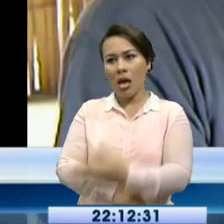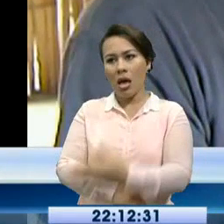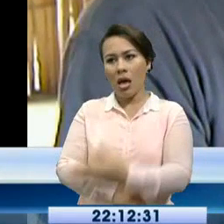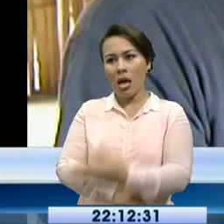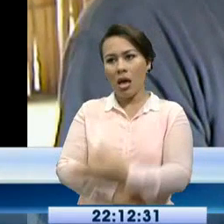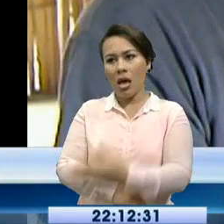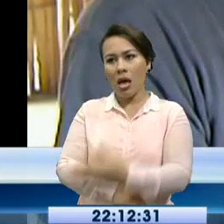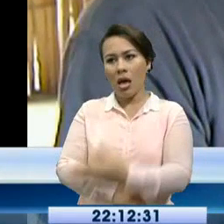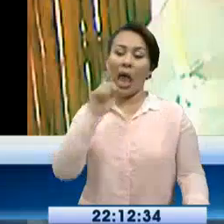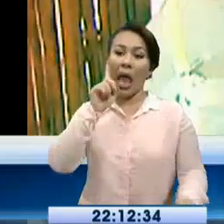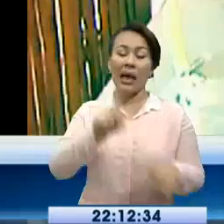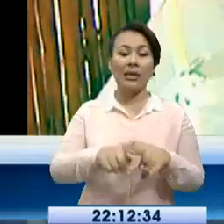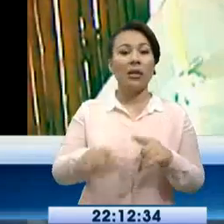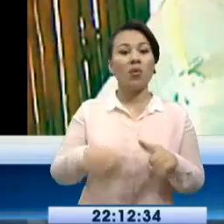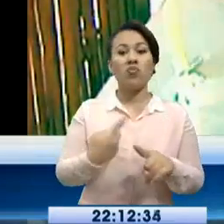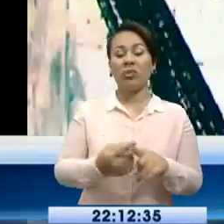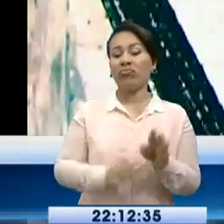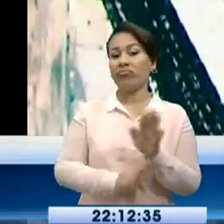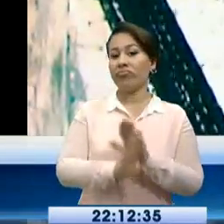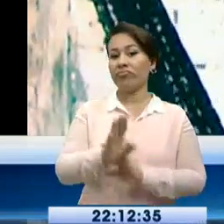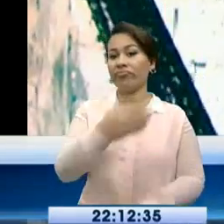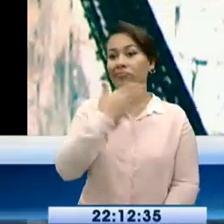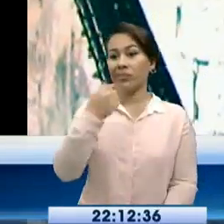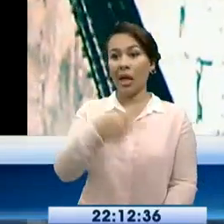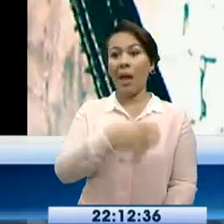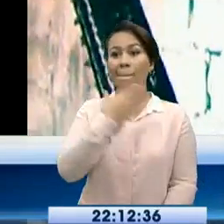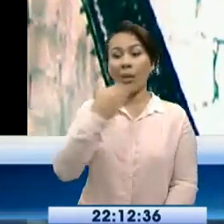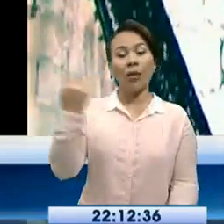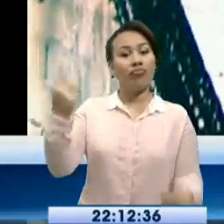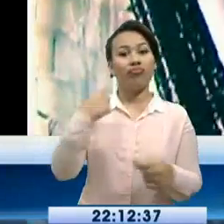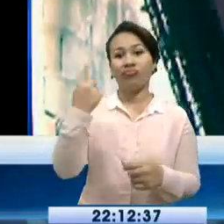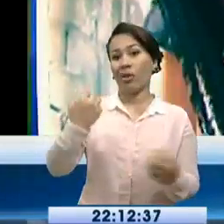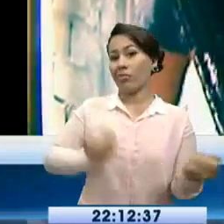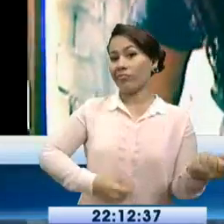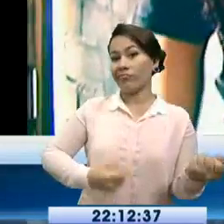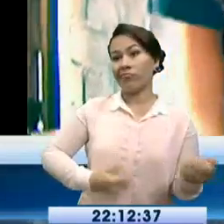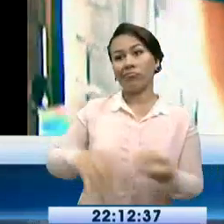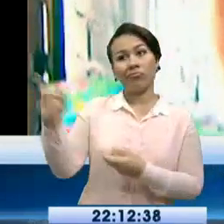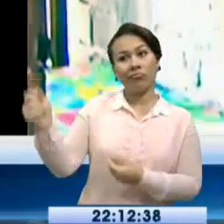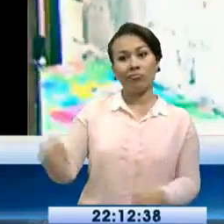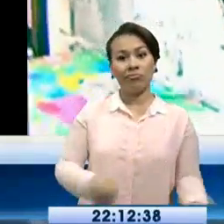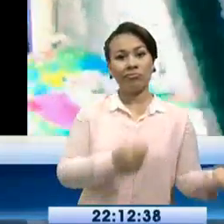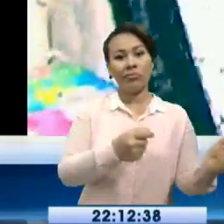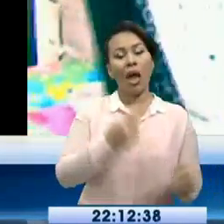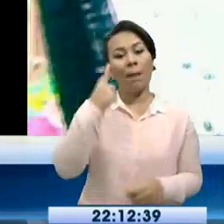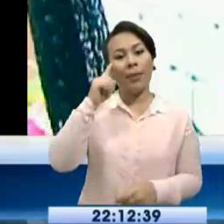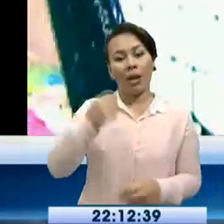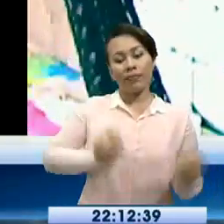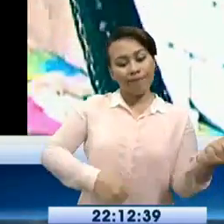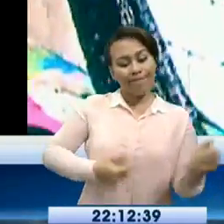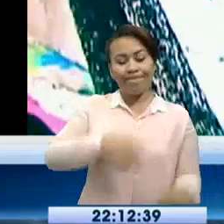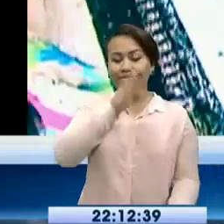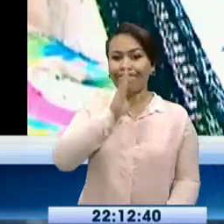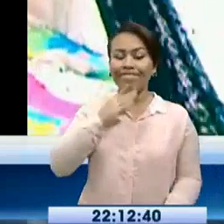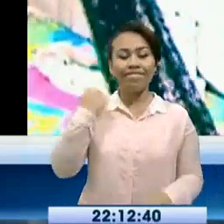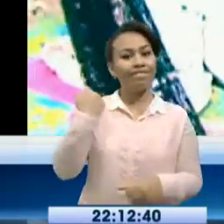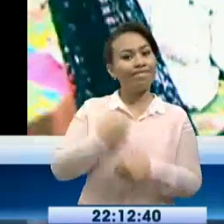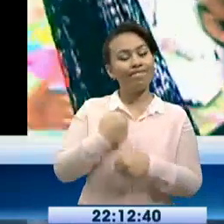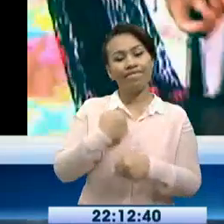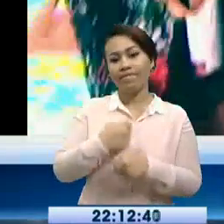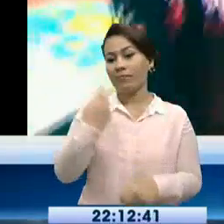hasta que la cosa se mejor y el yo descuelga su único aliento para ponerle el pecho a tanta necesidad